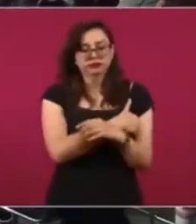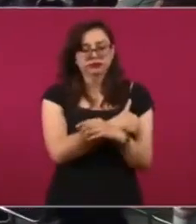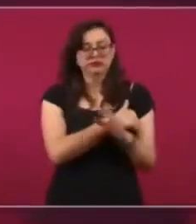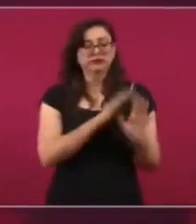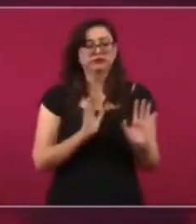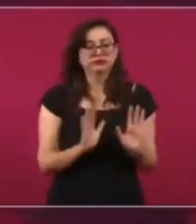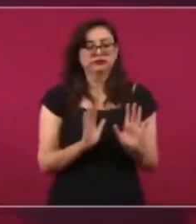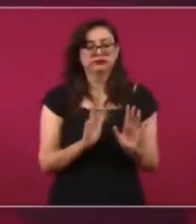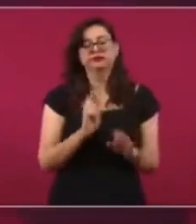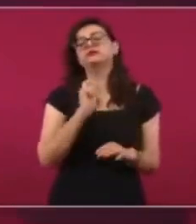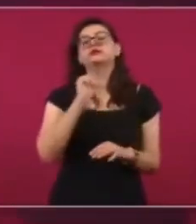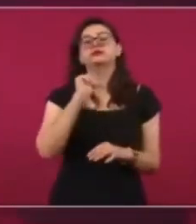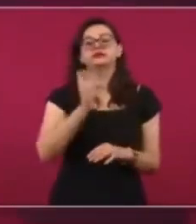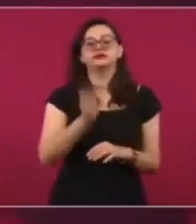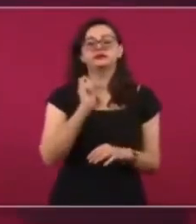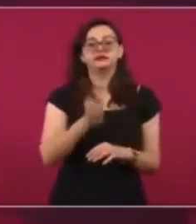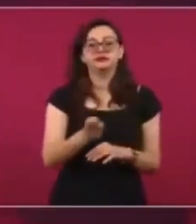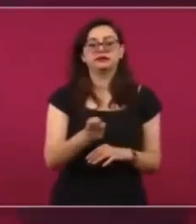protegernos.